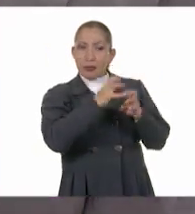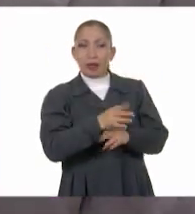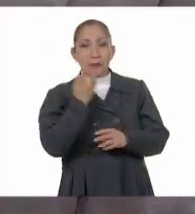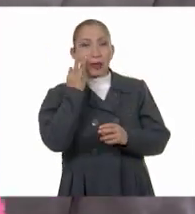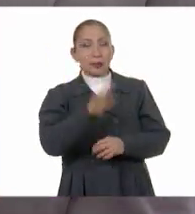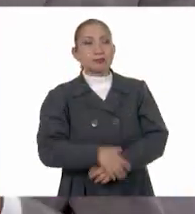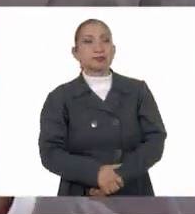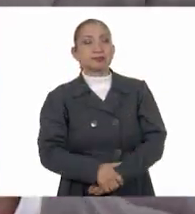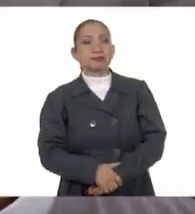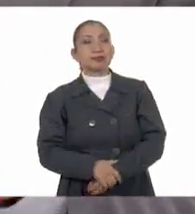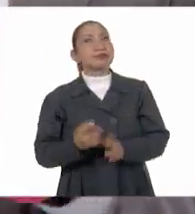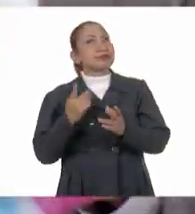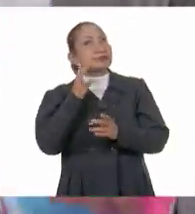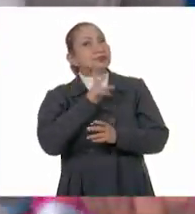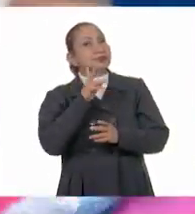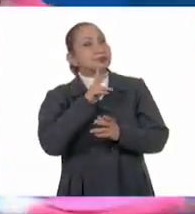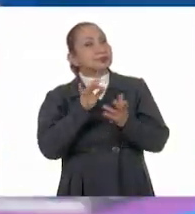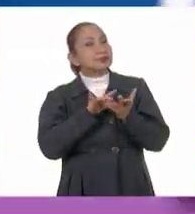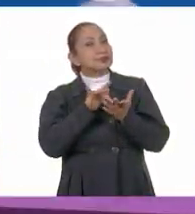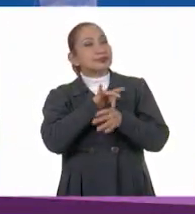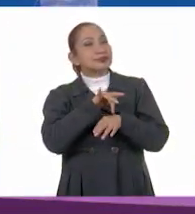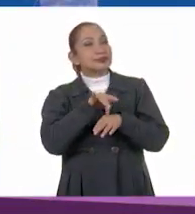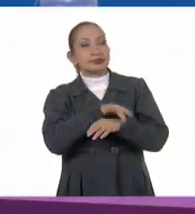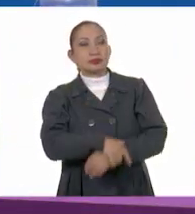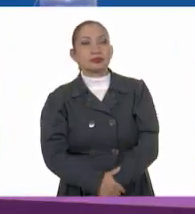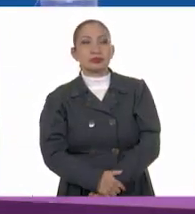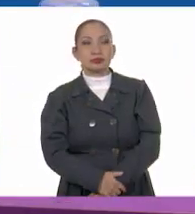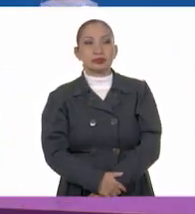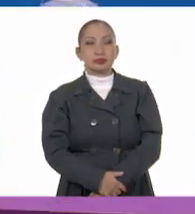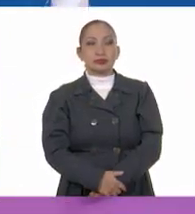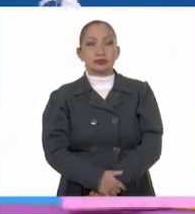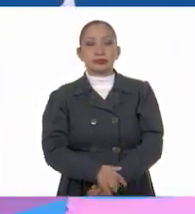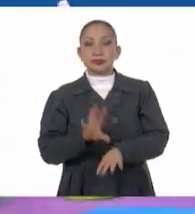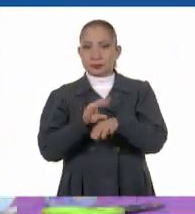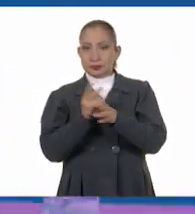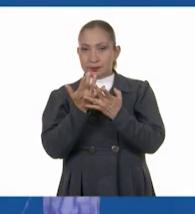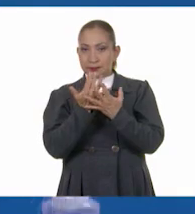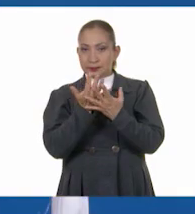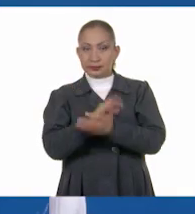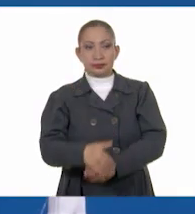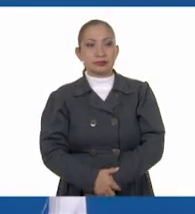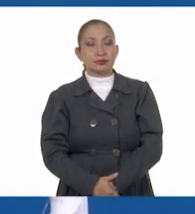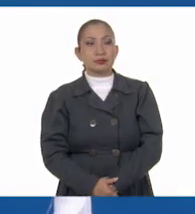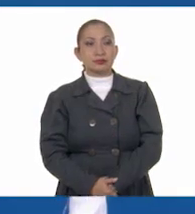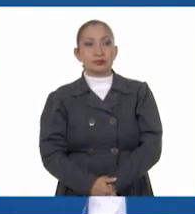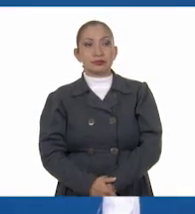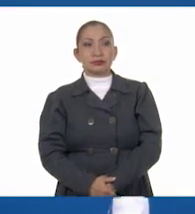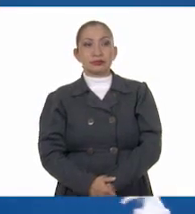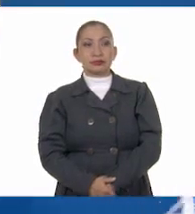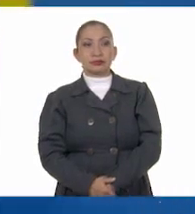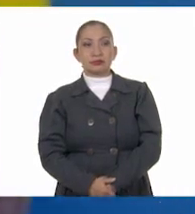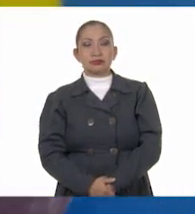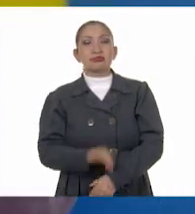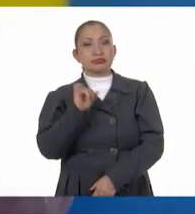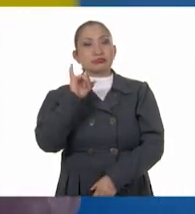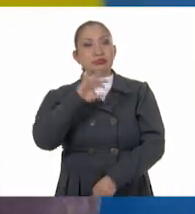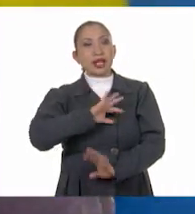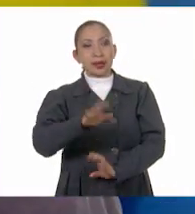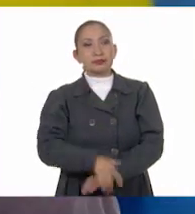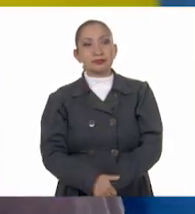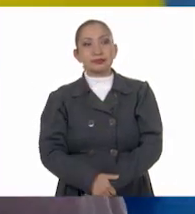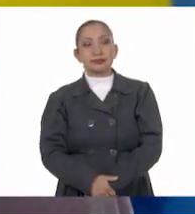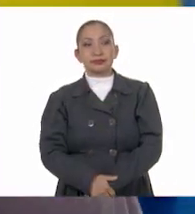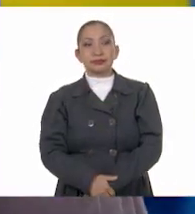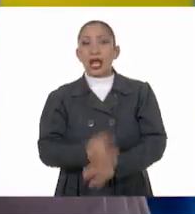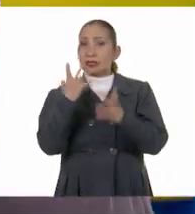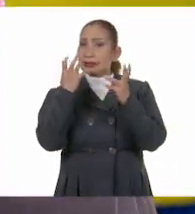vamos a ver si ya se secó. Permítanme un segundito. ver. Muy bien. Parece que sí. ¿Ah, se